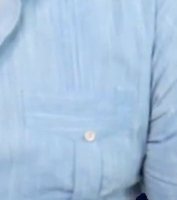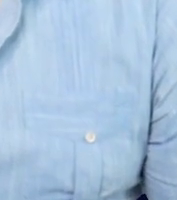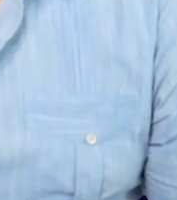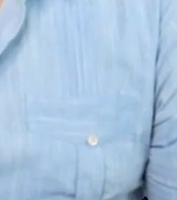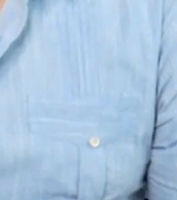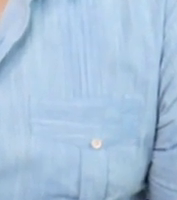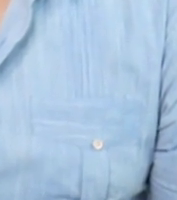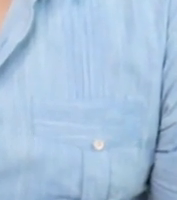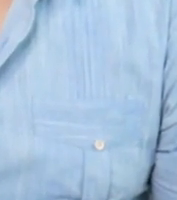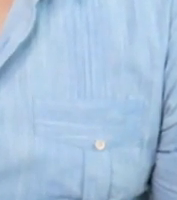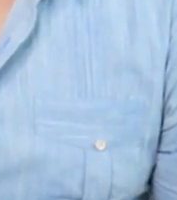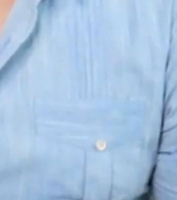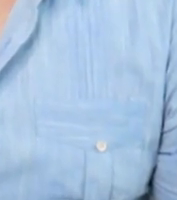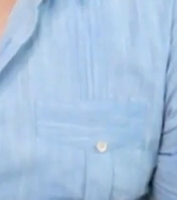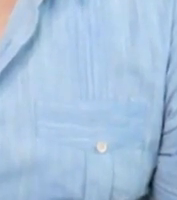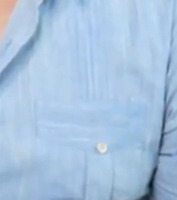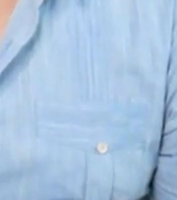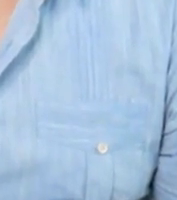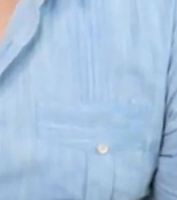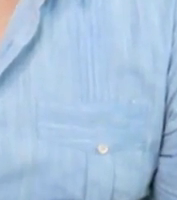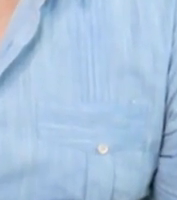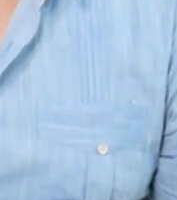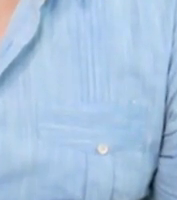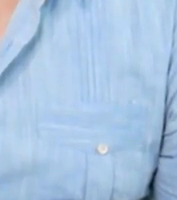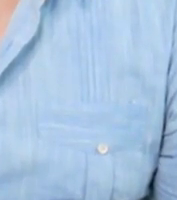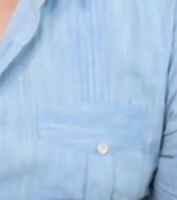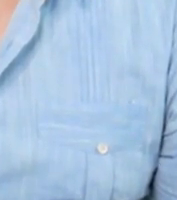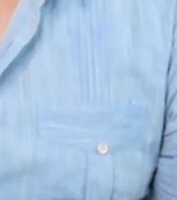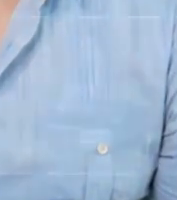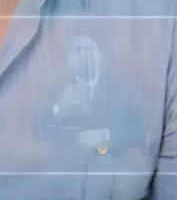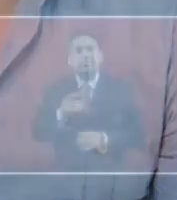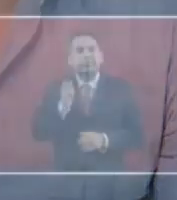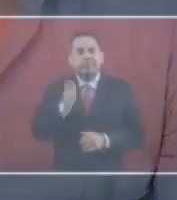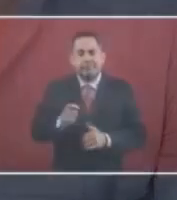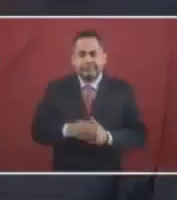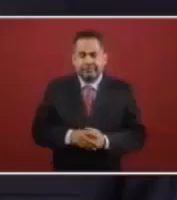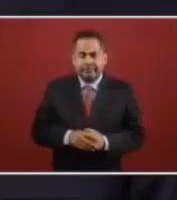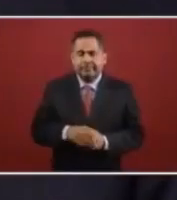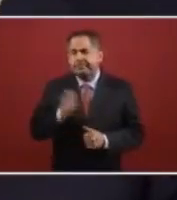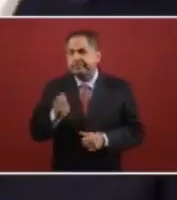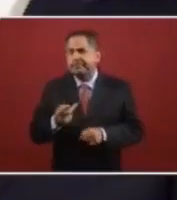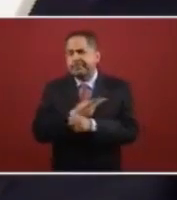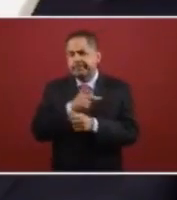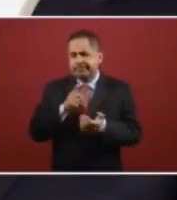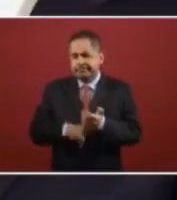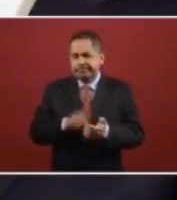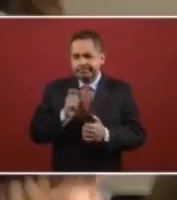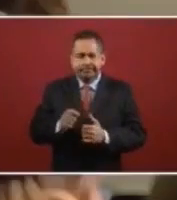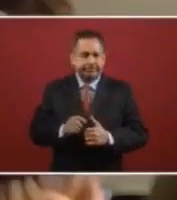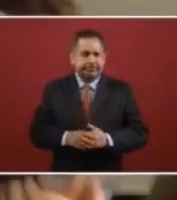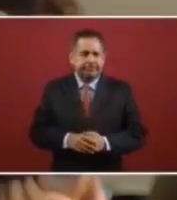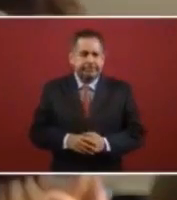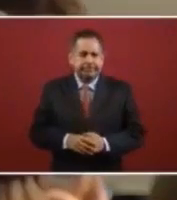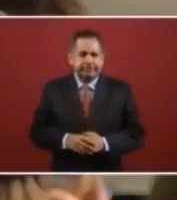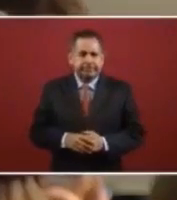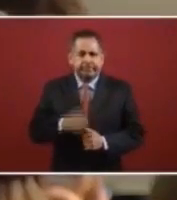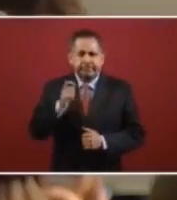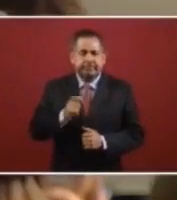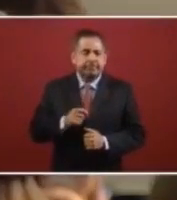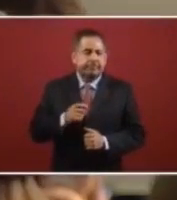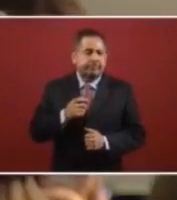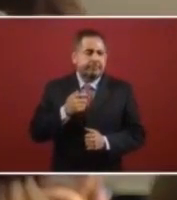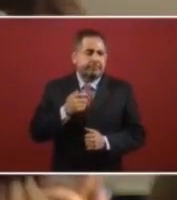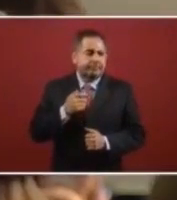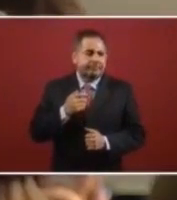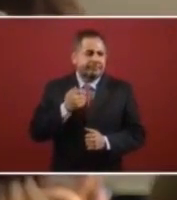más recortes al Chayo, a los medios grandes. Resulta que los